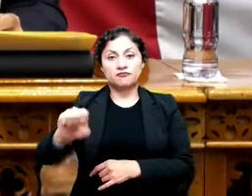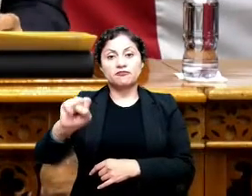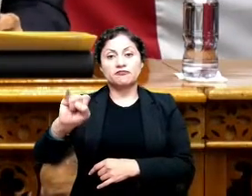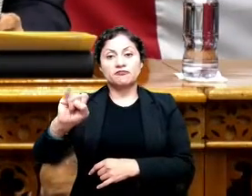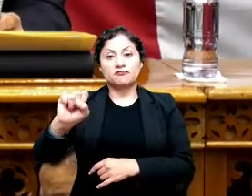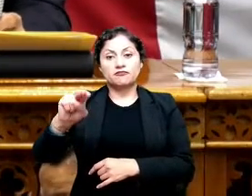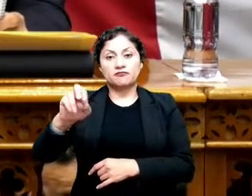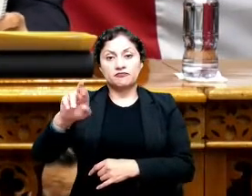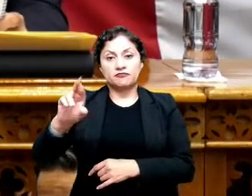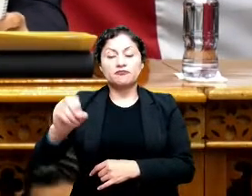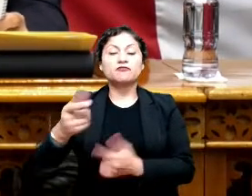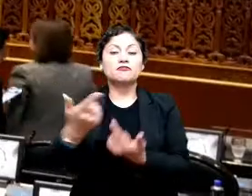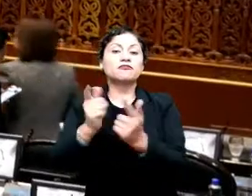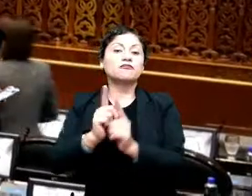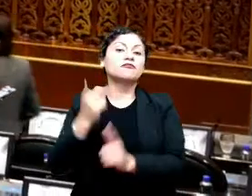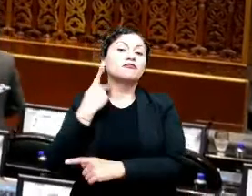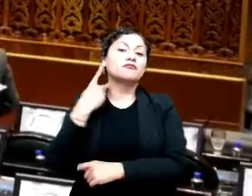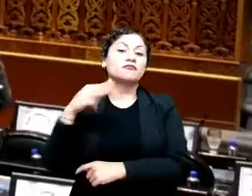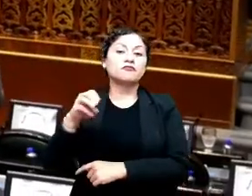Morena.